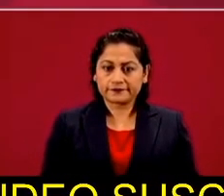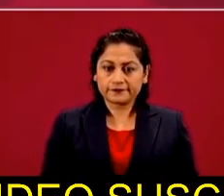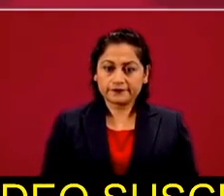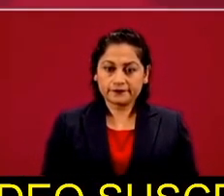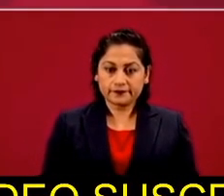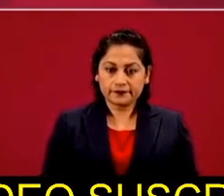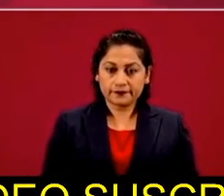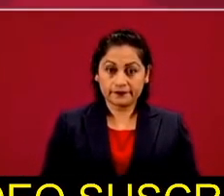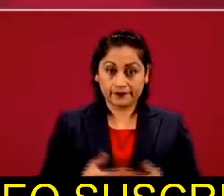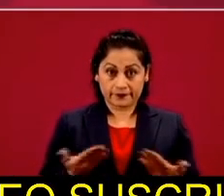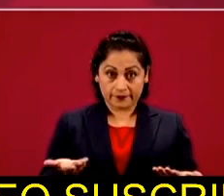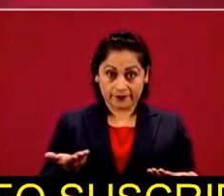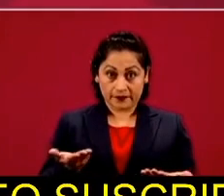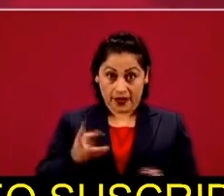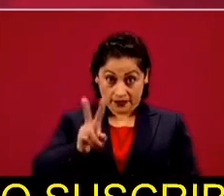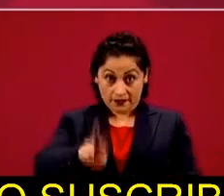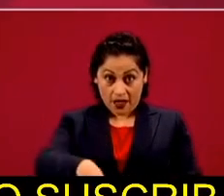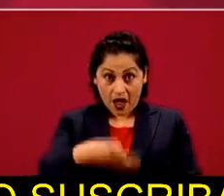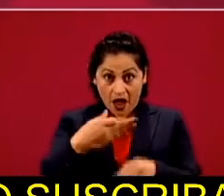Y es lo que estamos viendo.